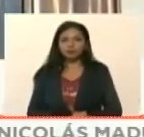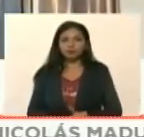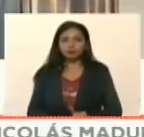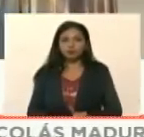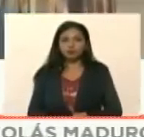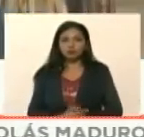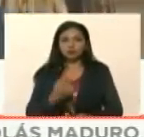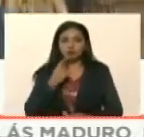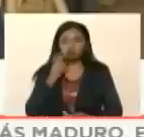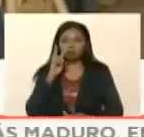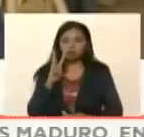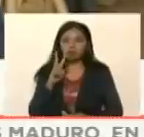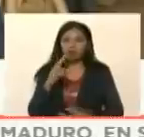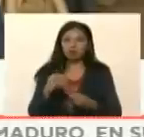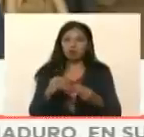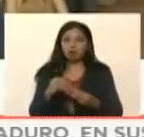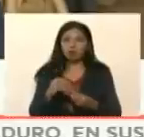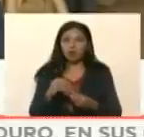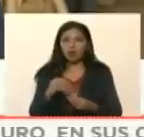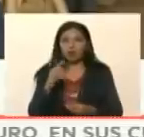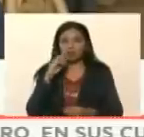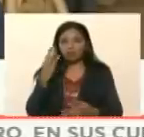Confieso que me puse a ver la serie Bolívar